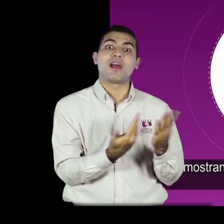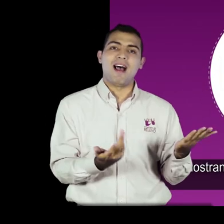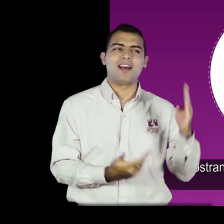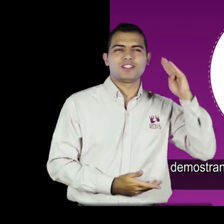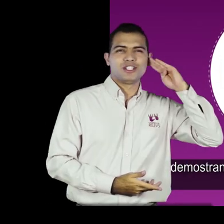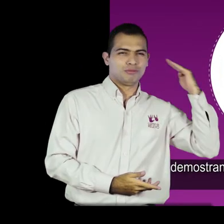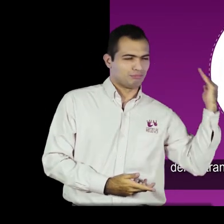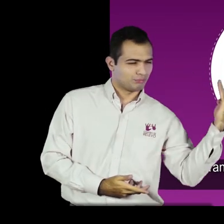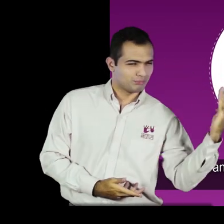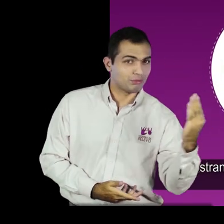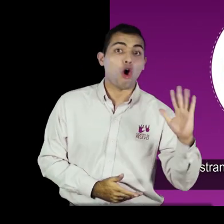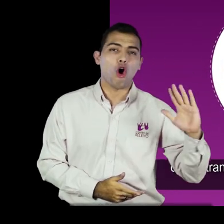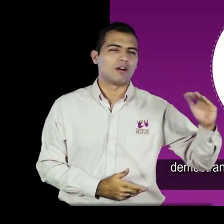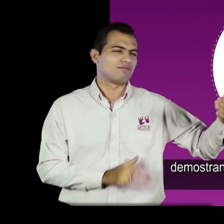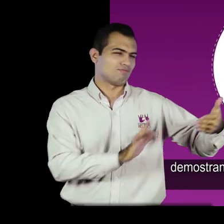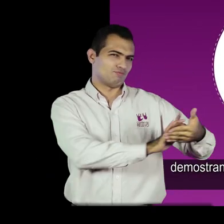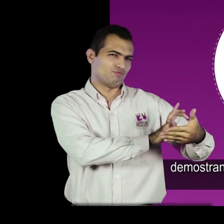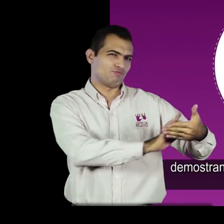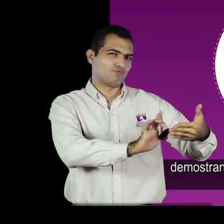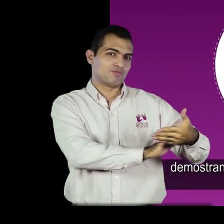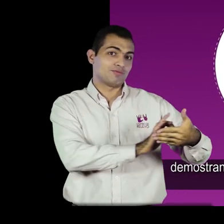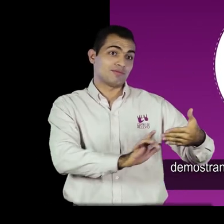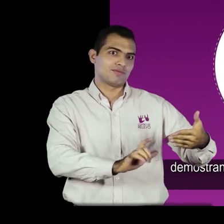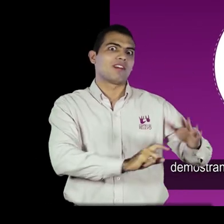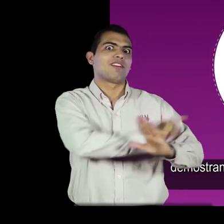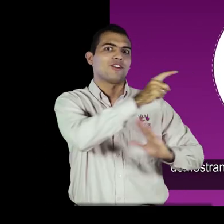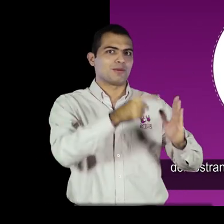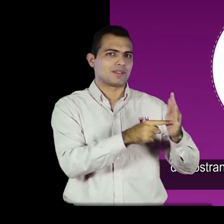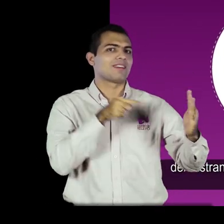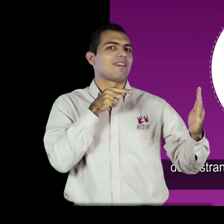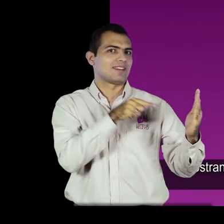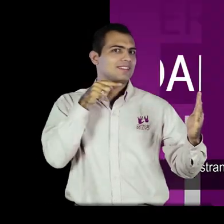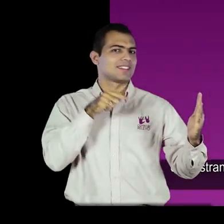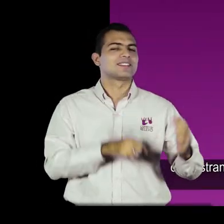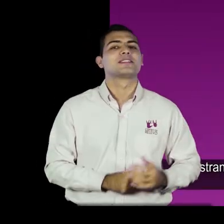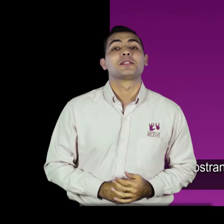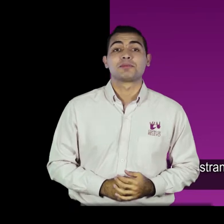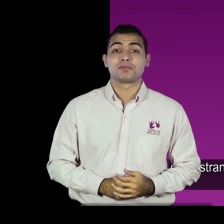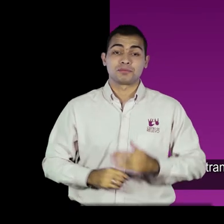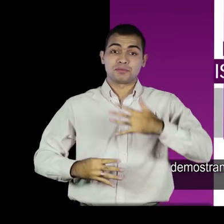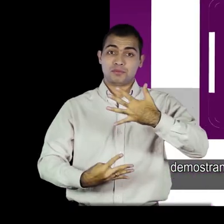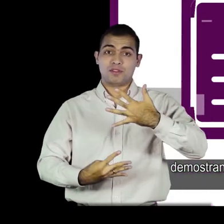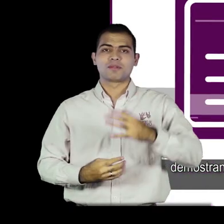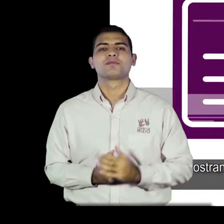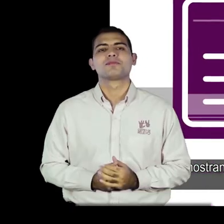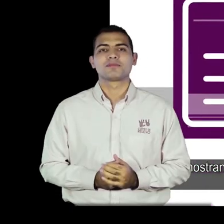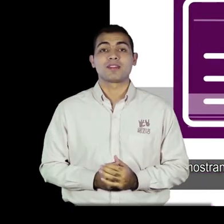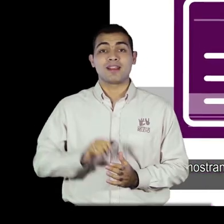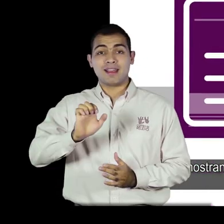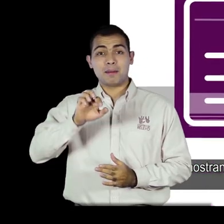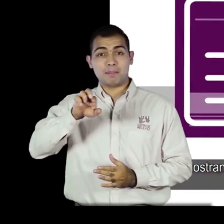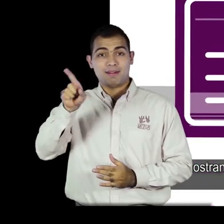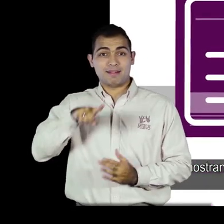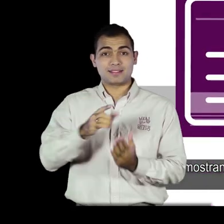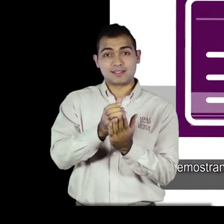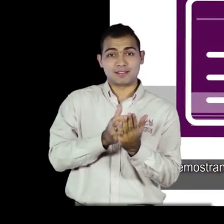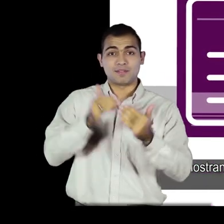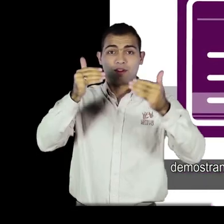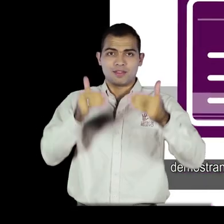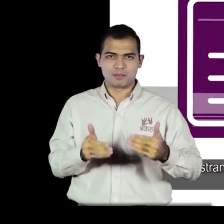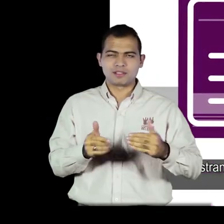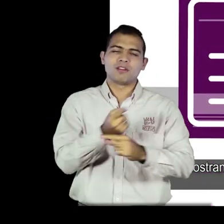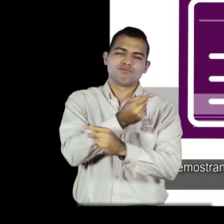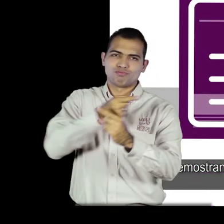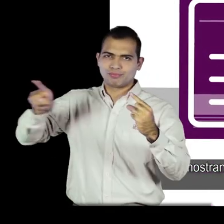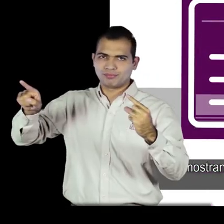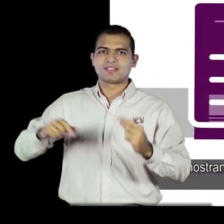video, demostrando que tu película fue realizada con celular o tableta. Y por último, certificado de discapacidad emitido